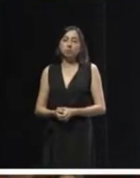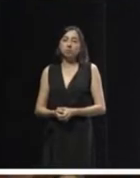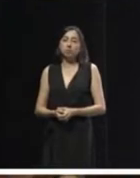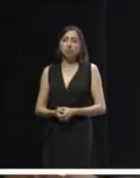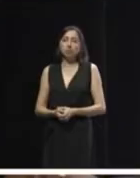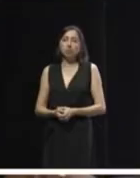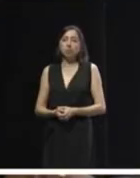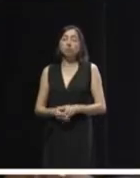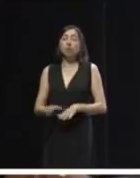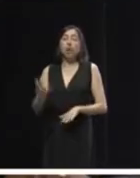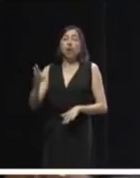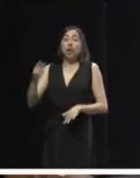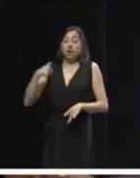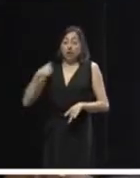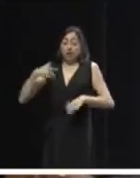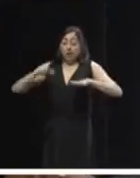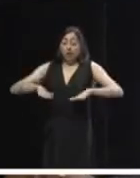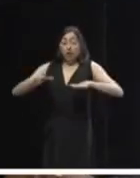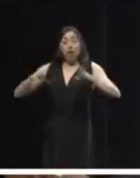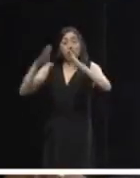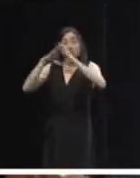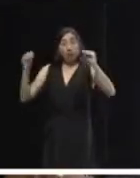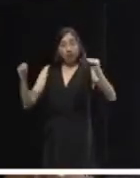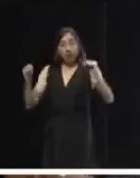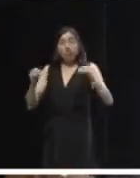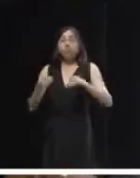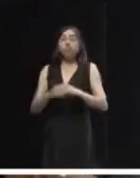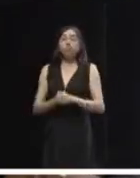estoy en Andalucía